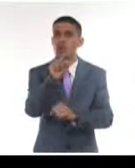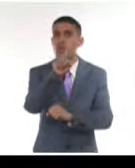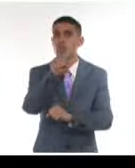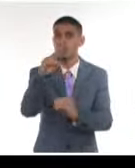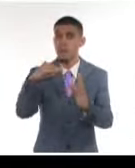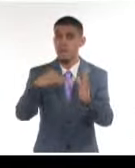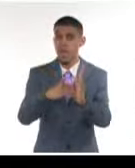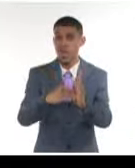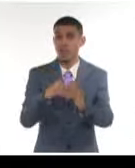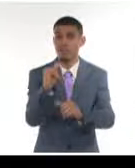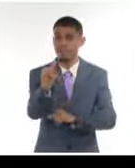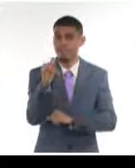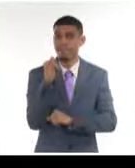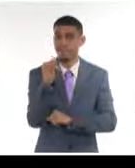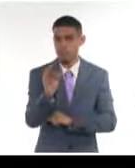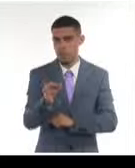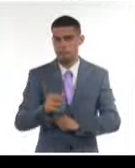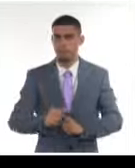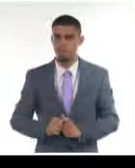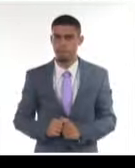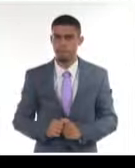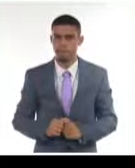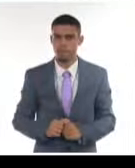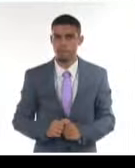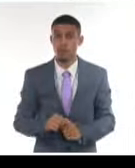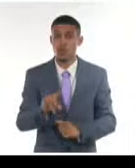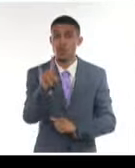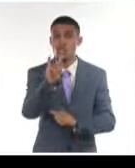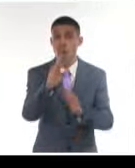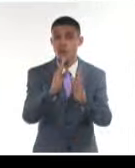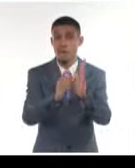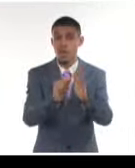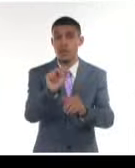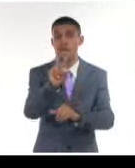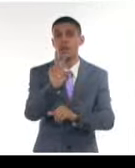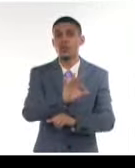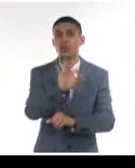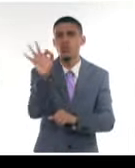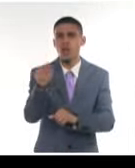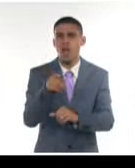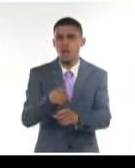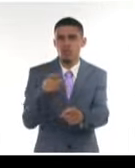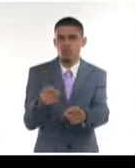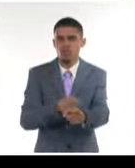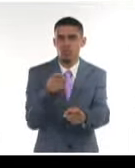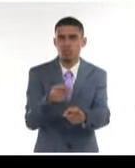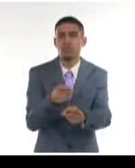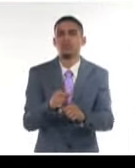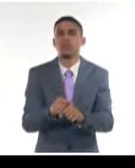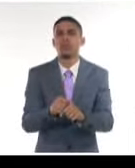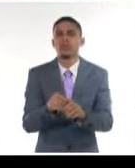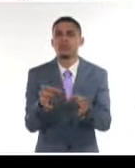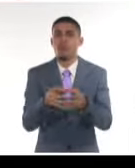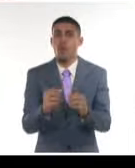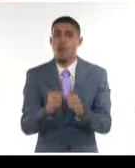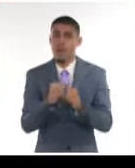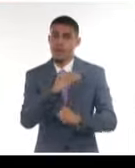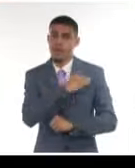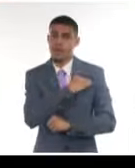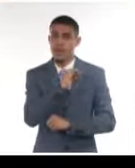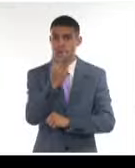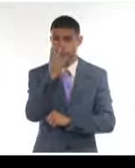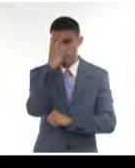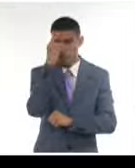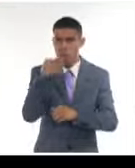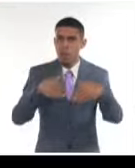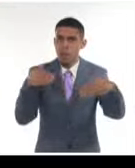kilómetros cuadrados. En 9 meses y 22 días de campaña, las fuerzas del segundo frente participaron